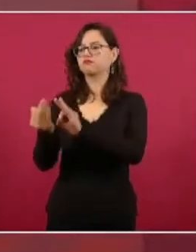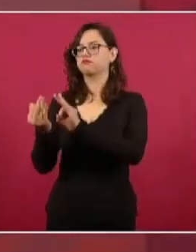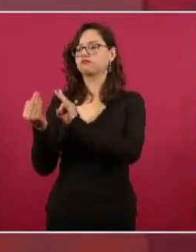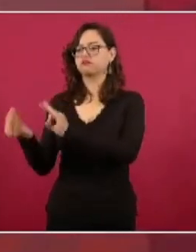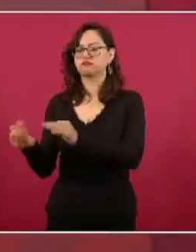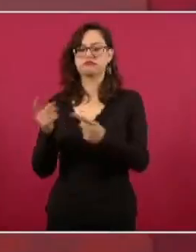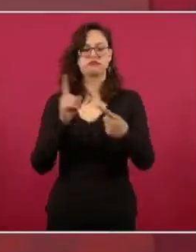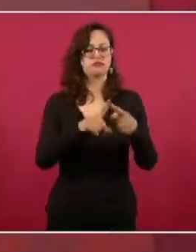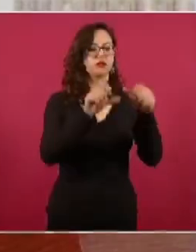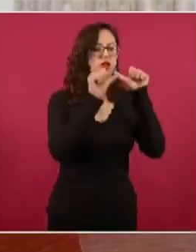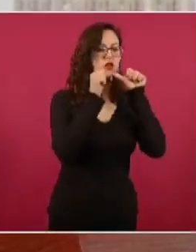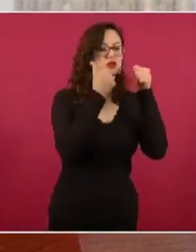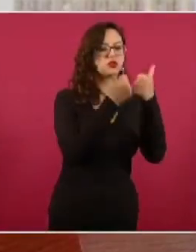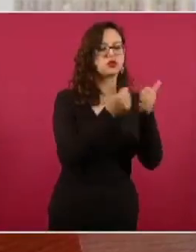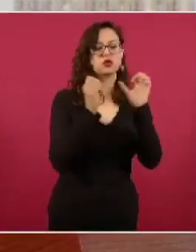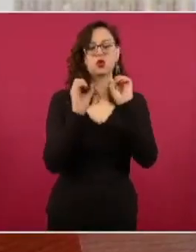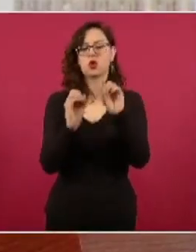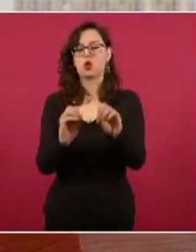ni del mismo gobierno,